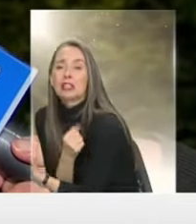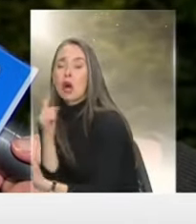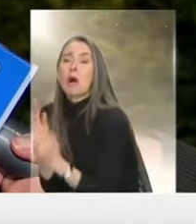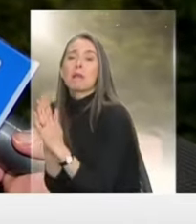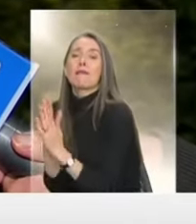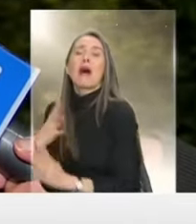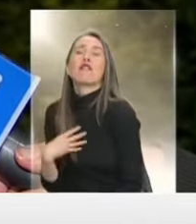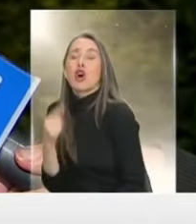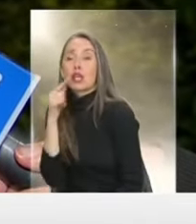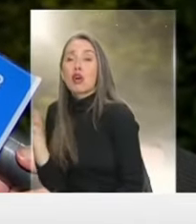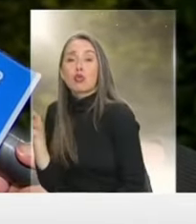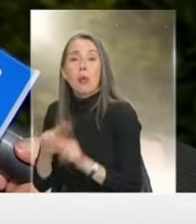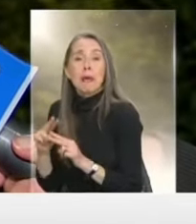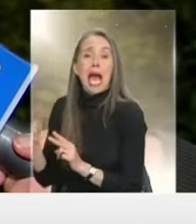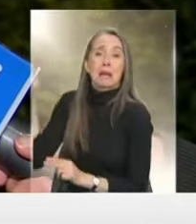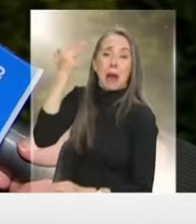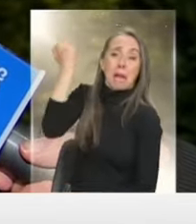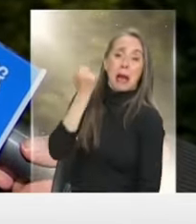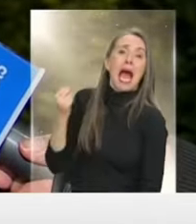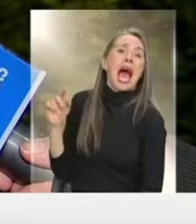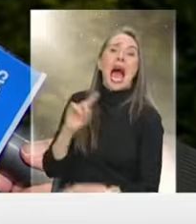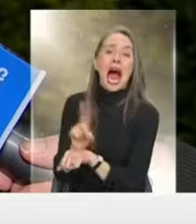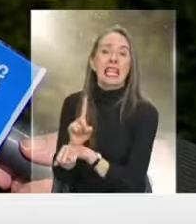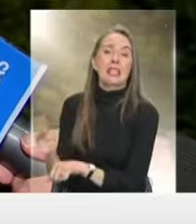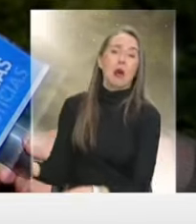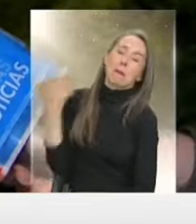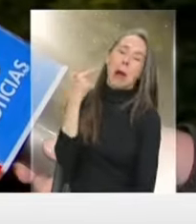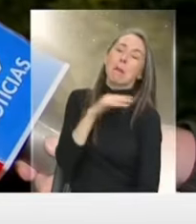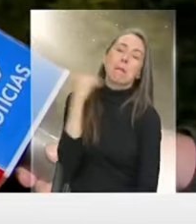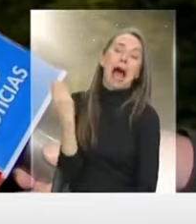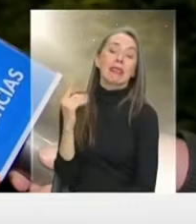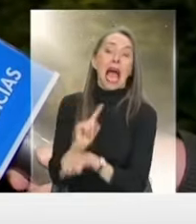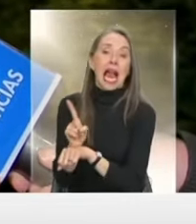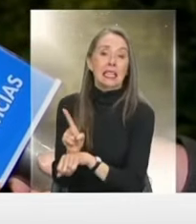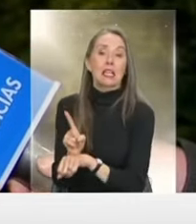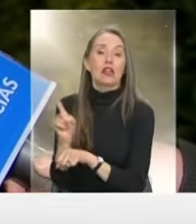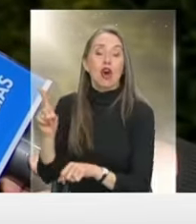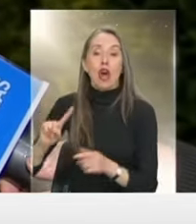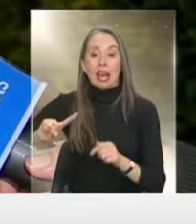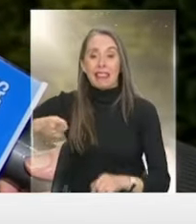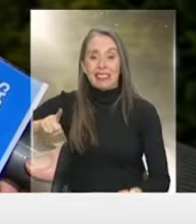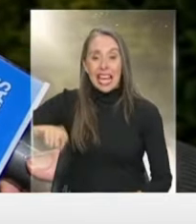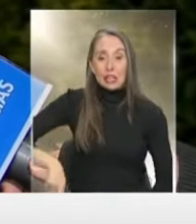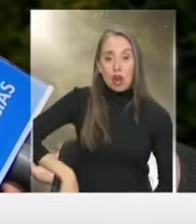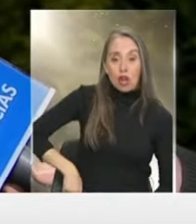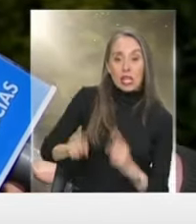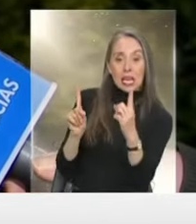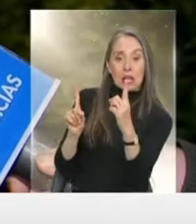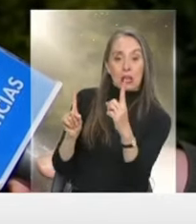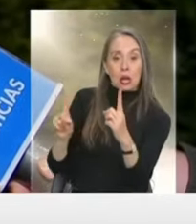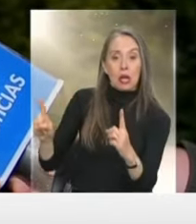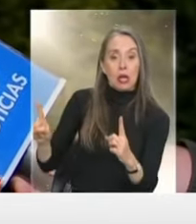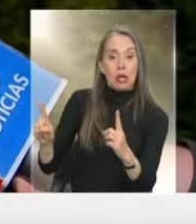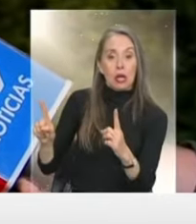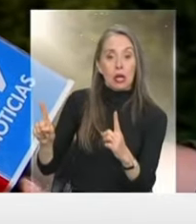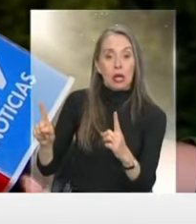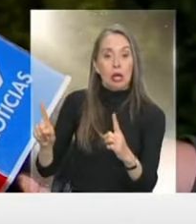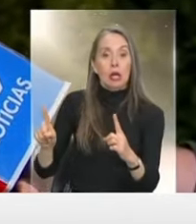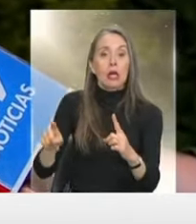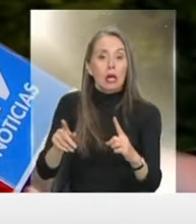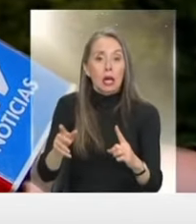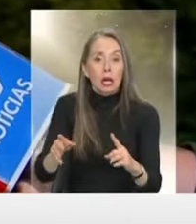hijo, si me vas a hacer algo, mátame al tiro. Por favor, mátame al tiro. Pescó un destornillador que traía de este porte y lo